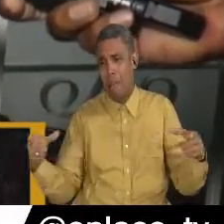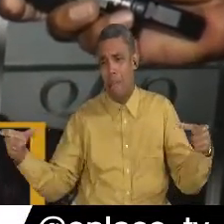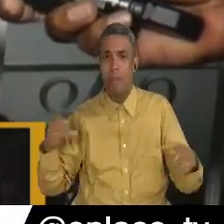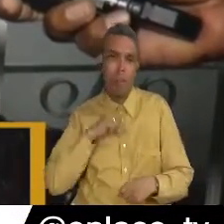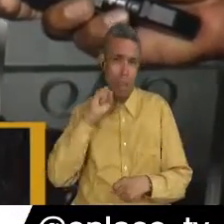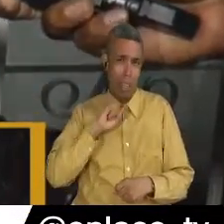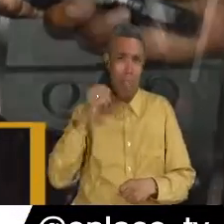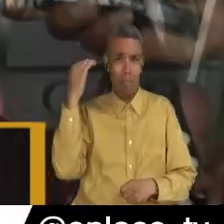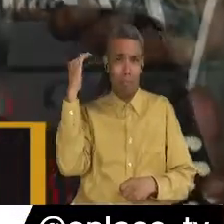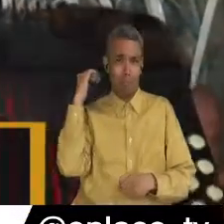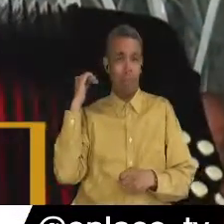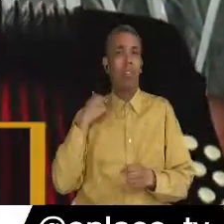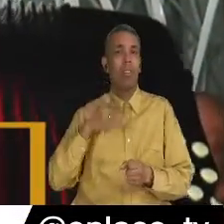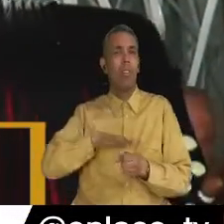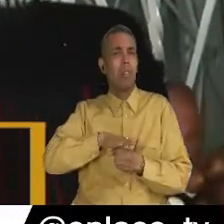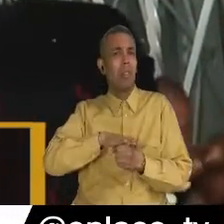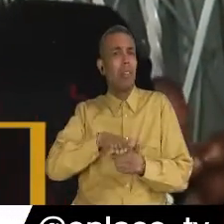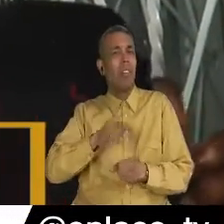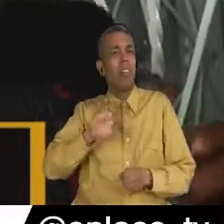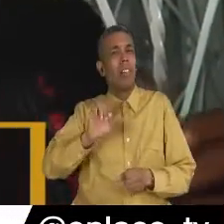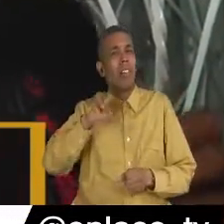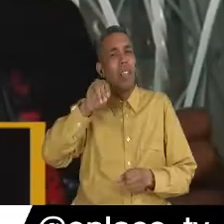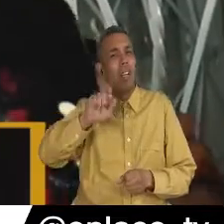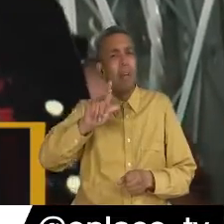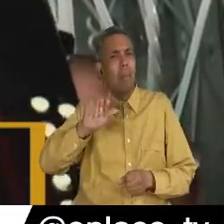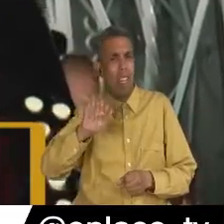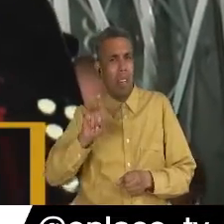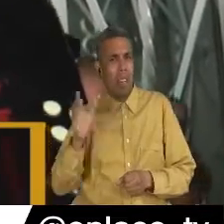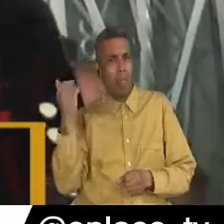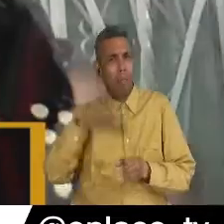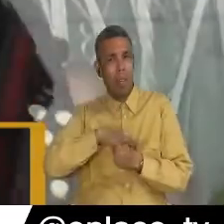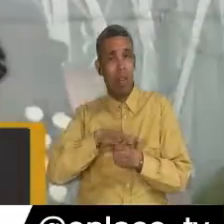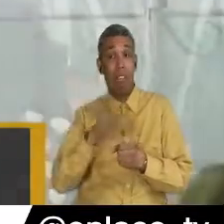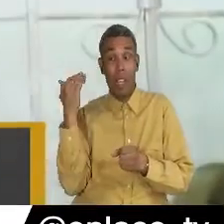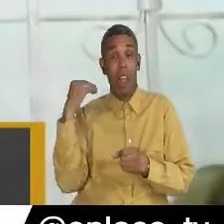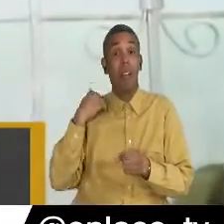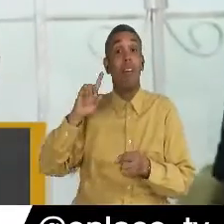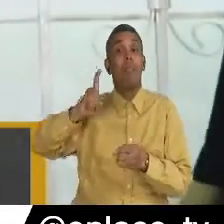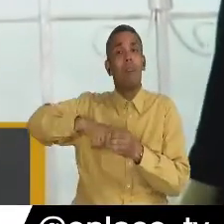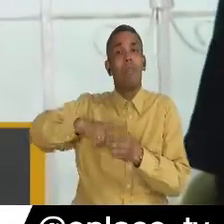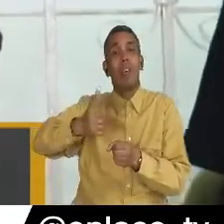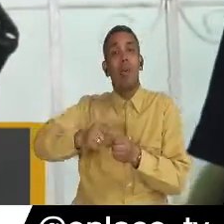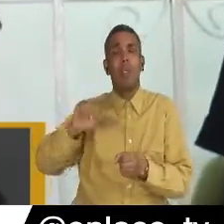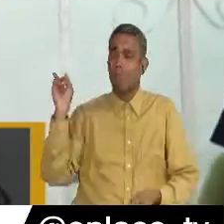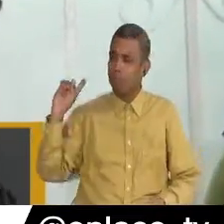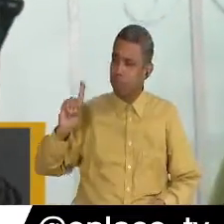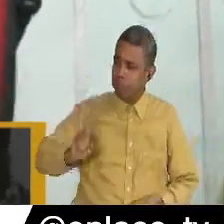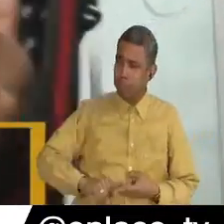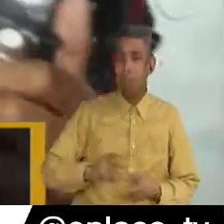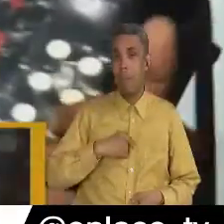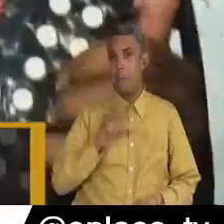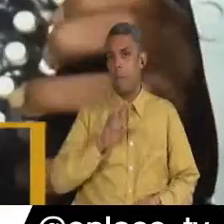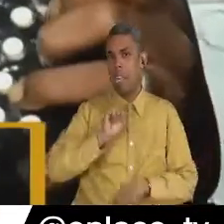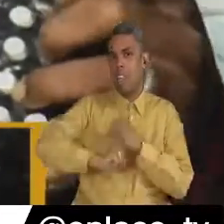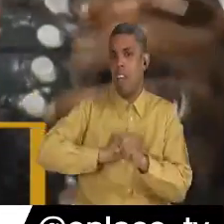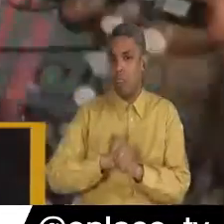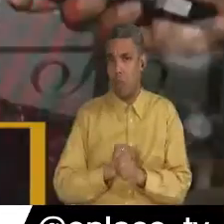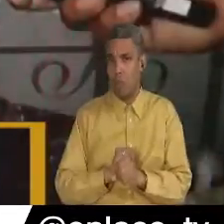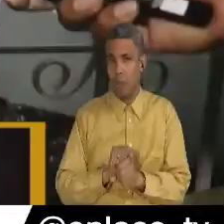toqué en las camelias. Trabajó para Ecopetrol por más de 20 años. Hizo de todo en esa compañía, menos conseguir la pensión de jubilación.